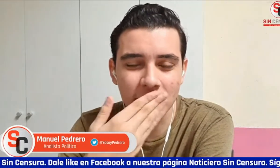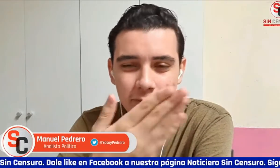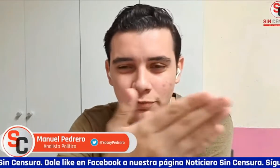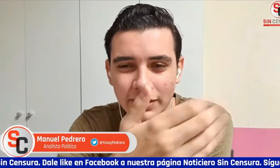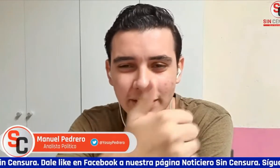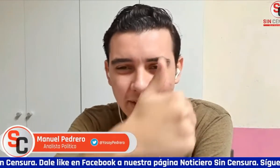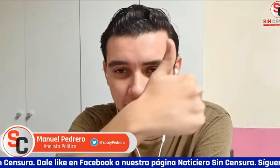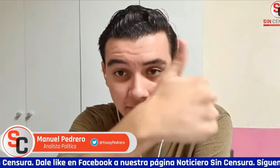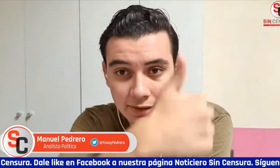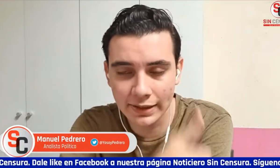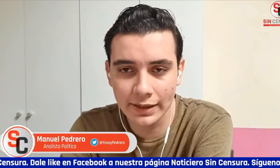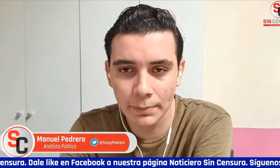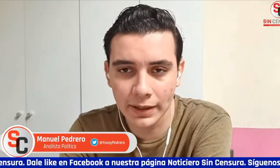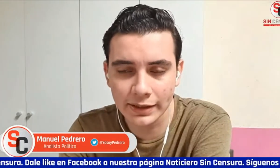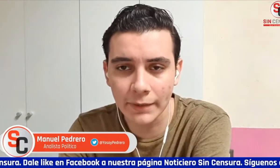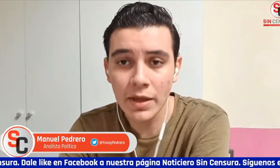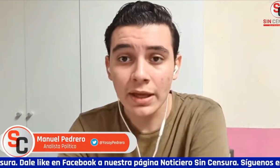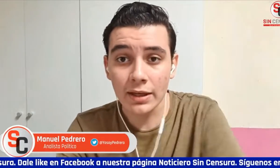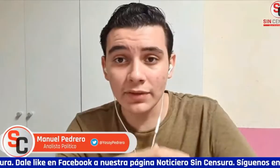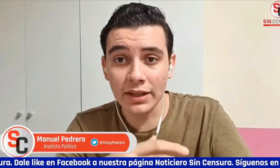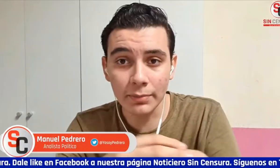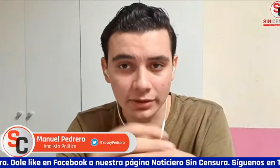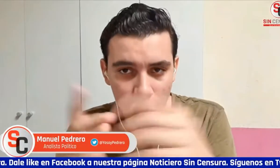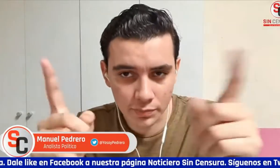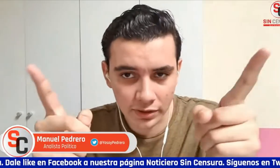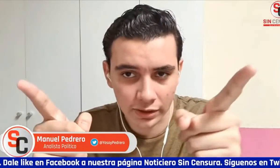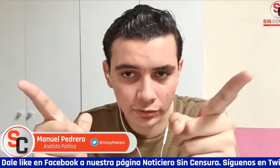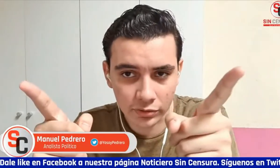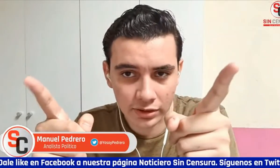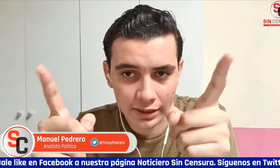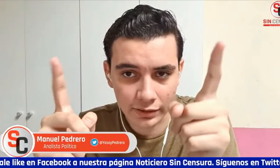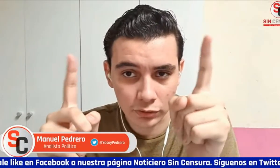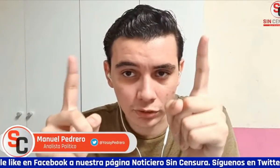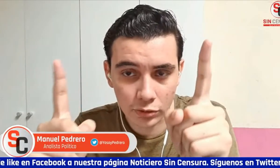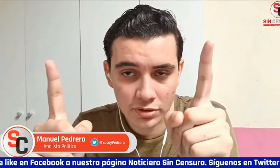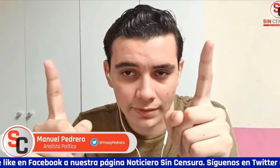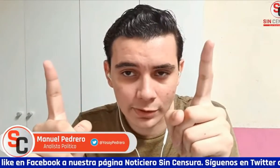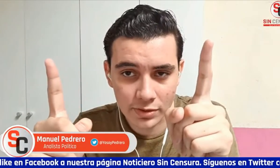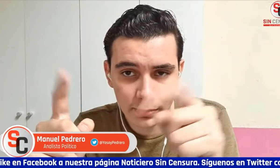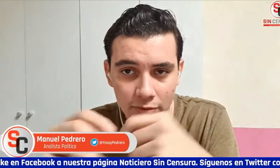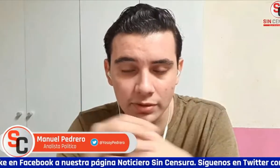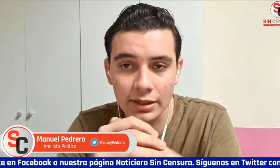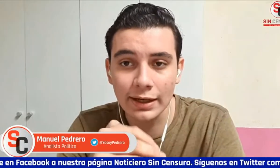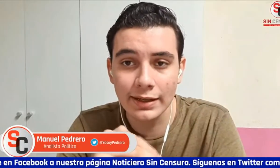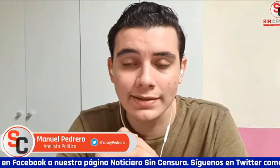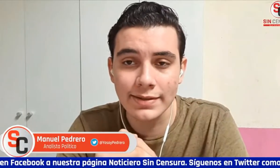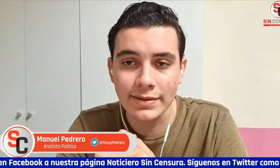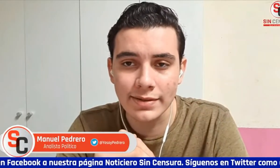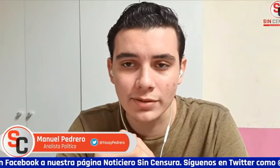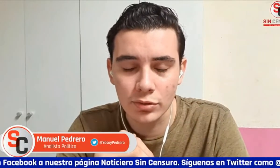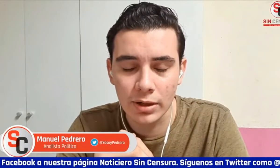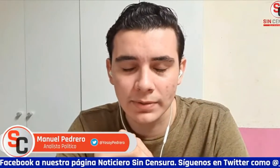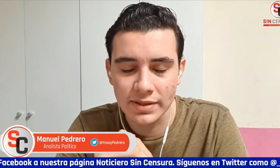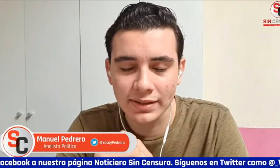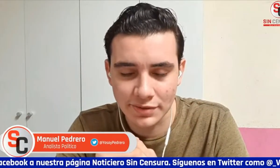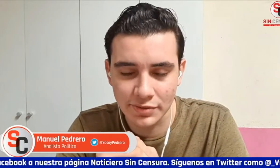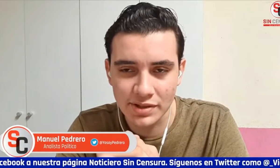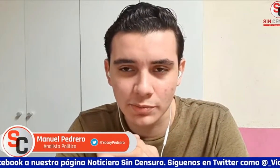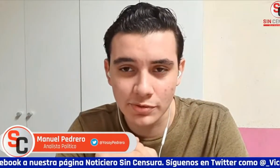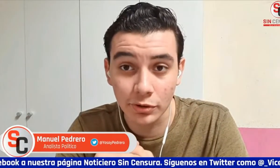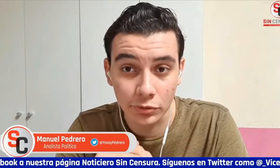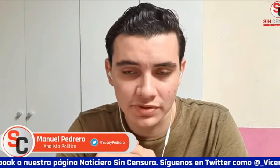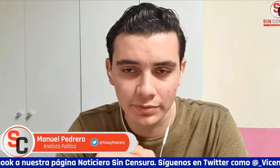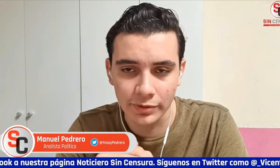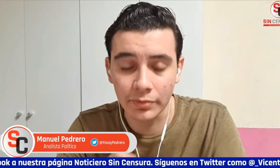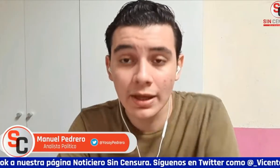Facebook, un fuerte abrazo, denle like a la página y finalmente nos pueden encontrar todos los sábados a mediodía en Sin Censura Presenta, las cosas